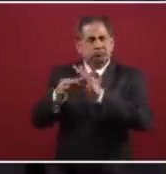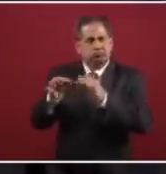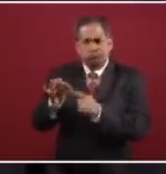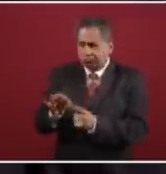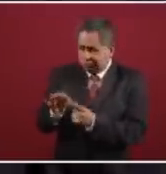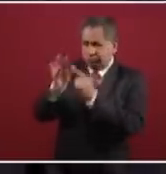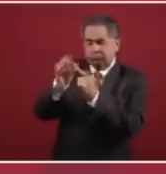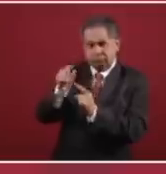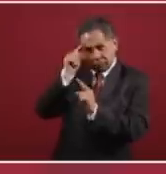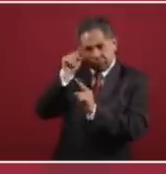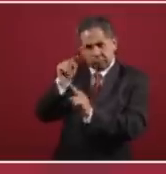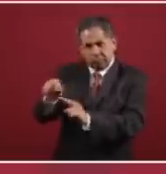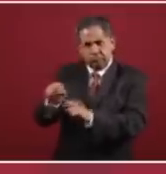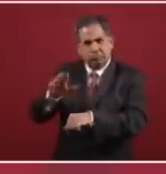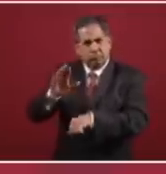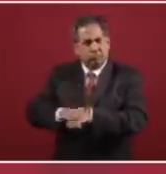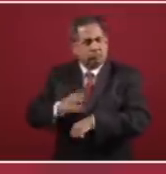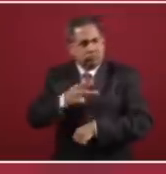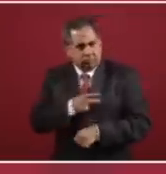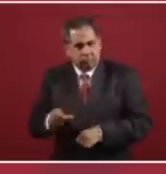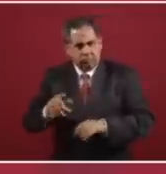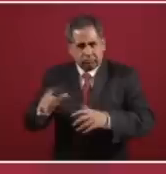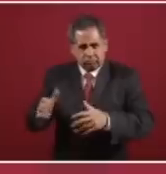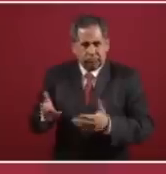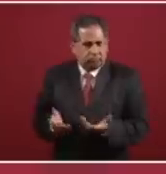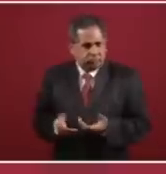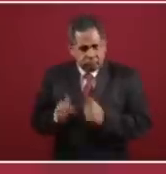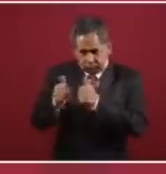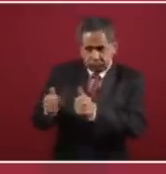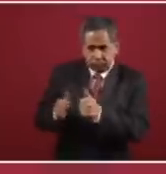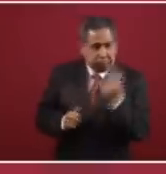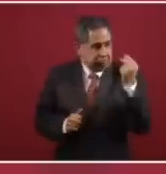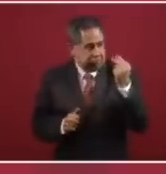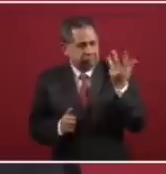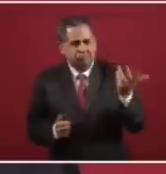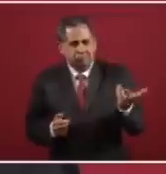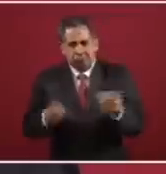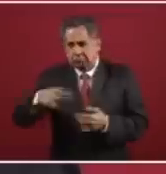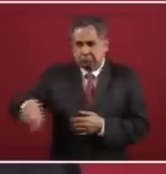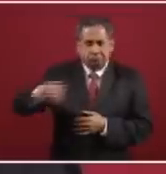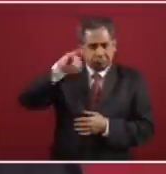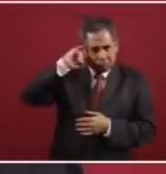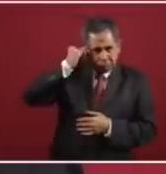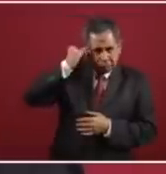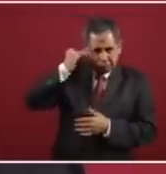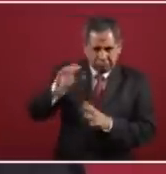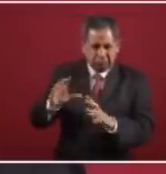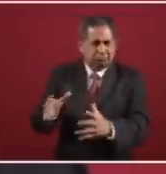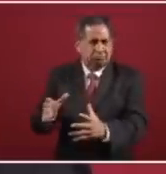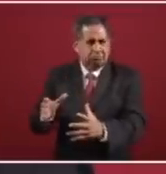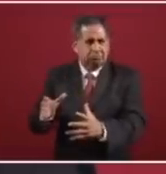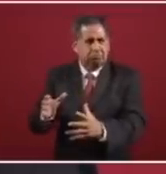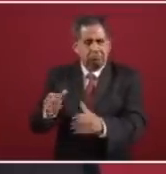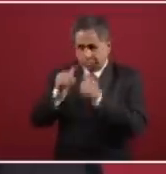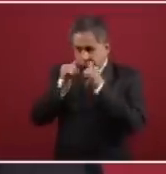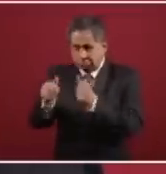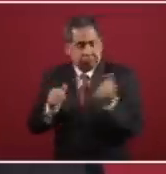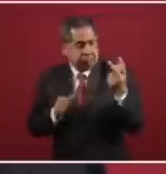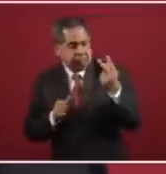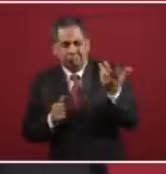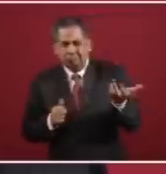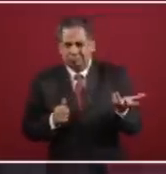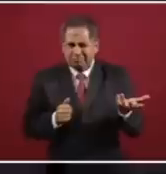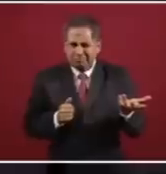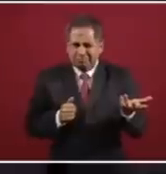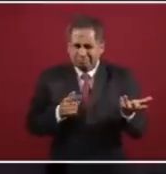especial a los más pobres, a los indígenas, y se piense que eso